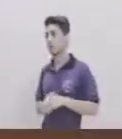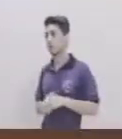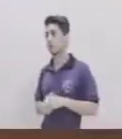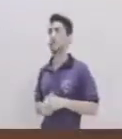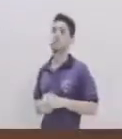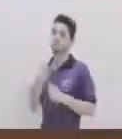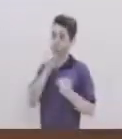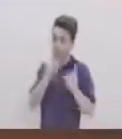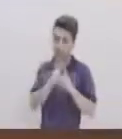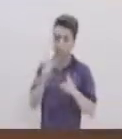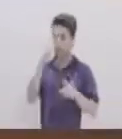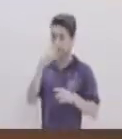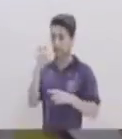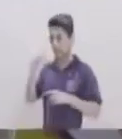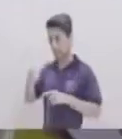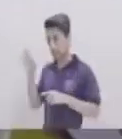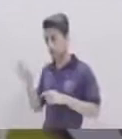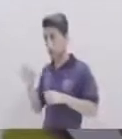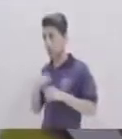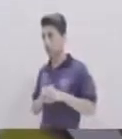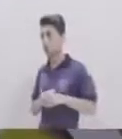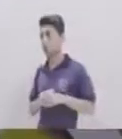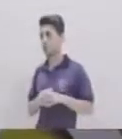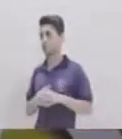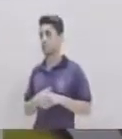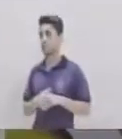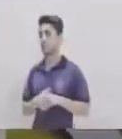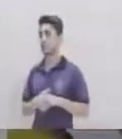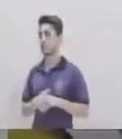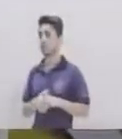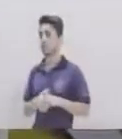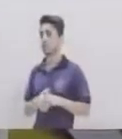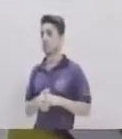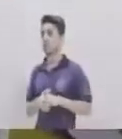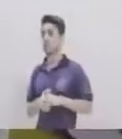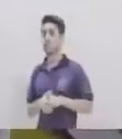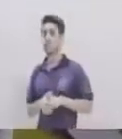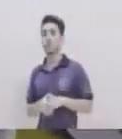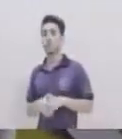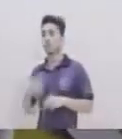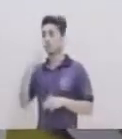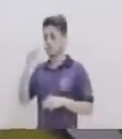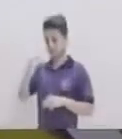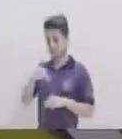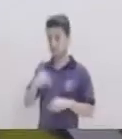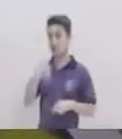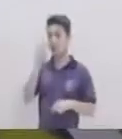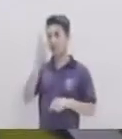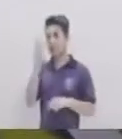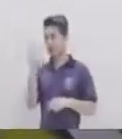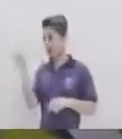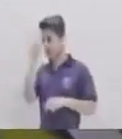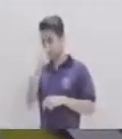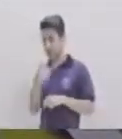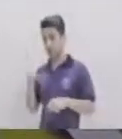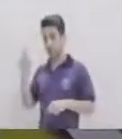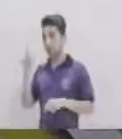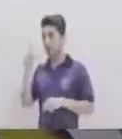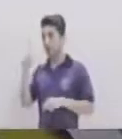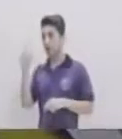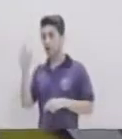Que es ley de senos También Ley de senos También Muy bien Entonces En este caso Que conozco Los tres lados